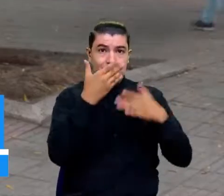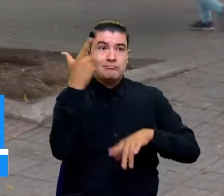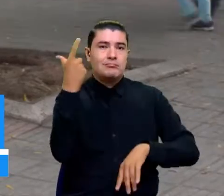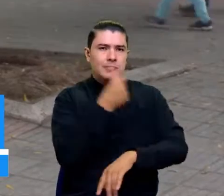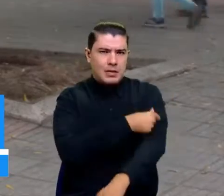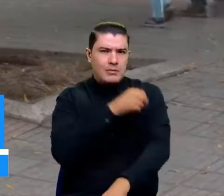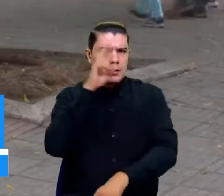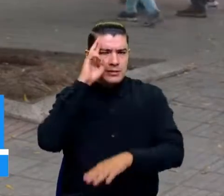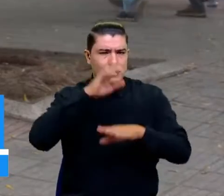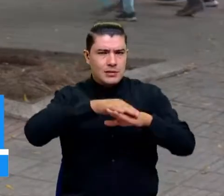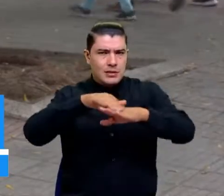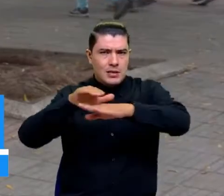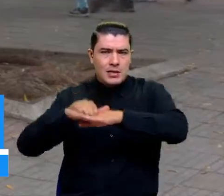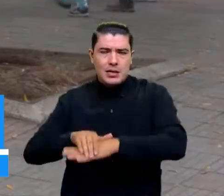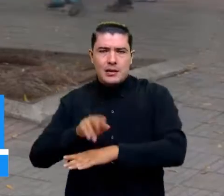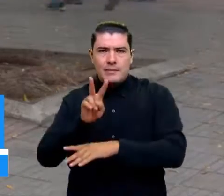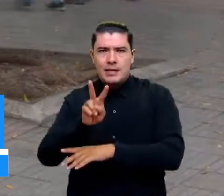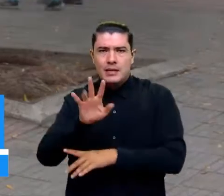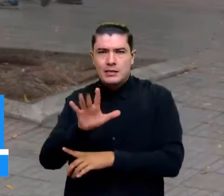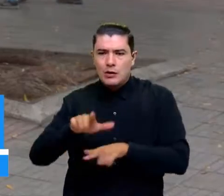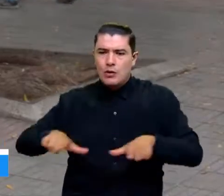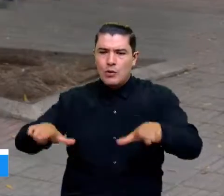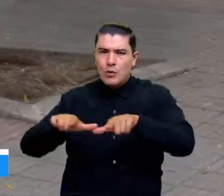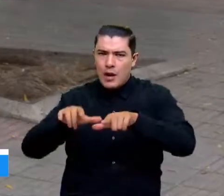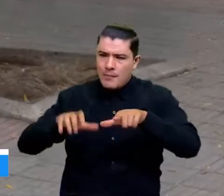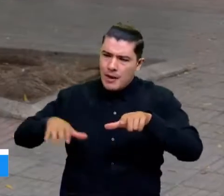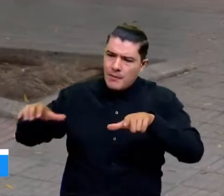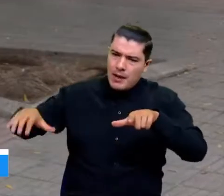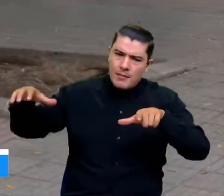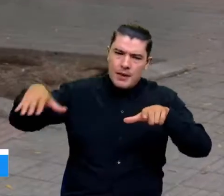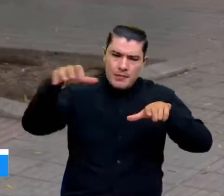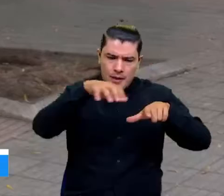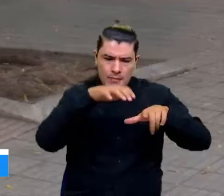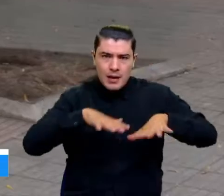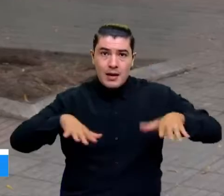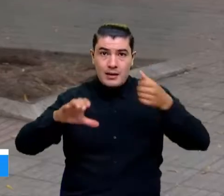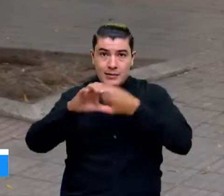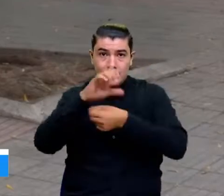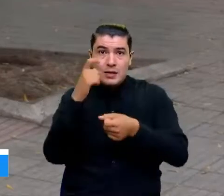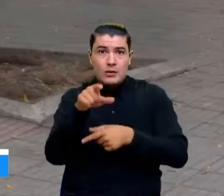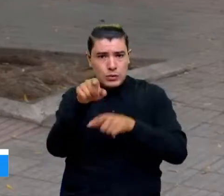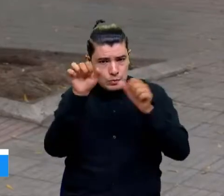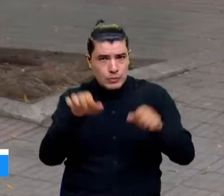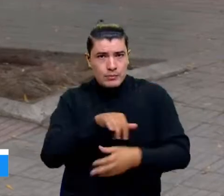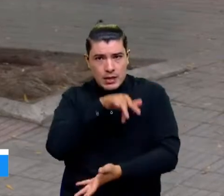instituciones habilitadas para vacunarse en diferentes puntos estratégicos de la ciudad. Pues esta